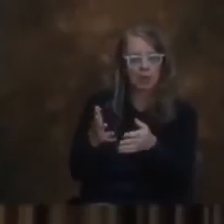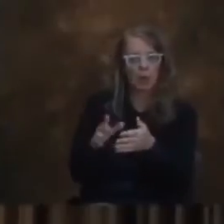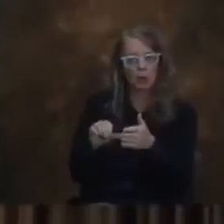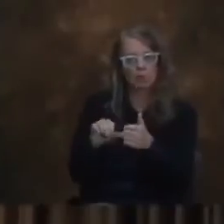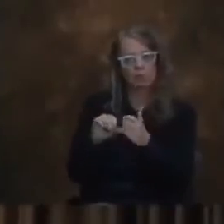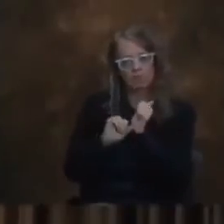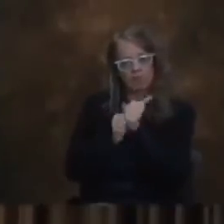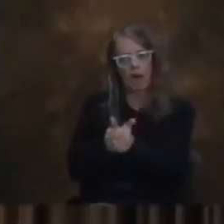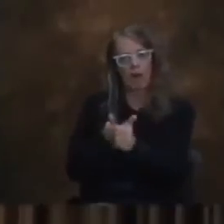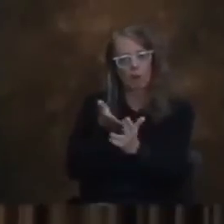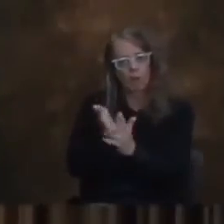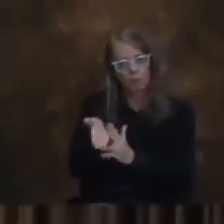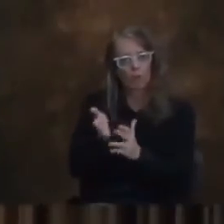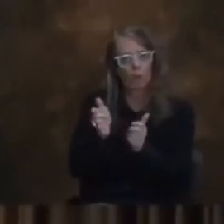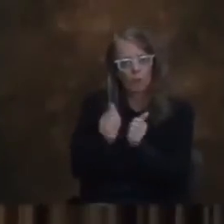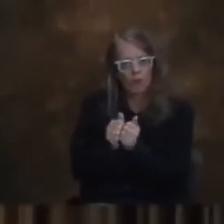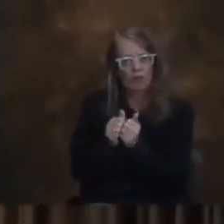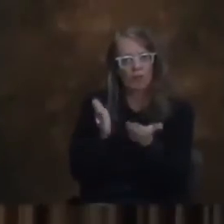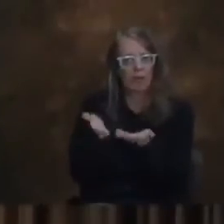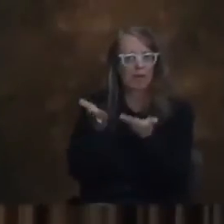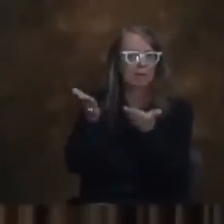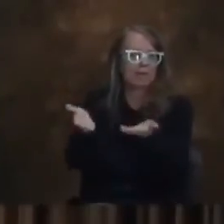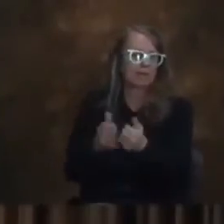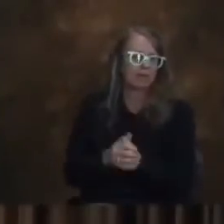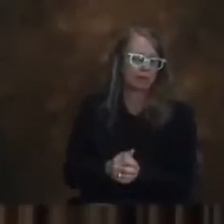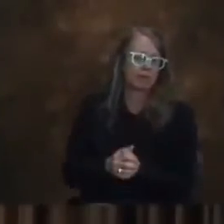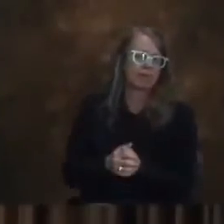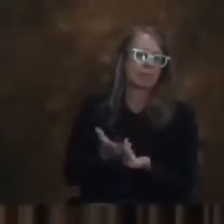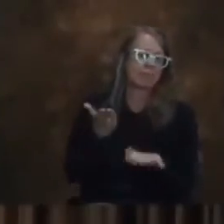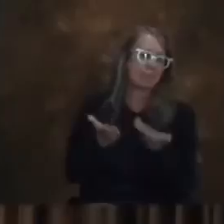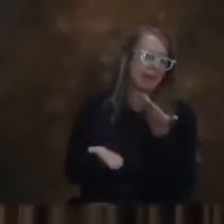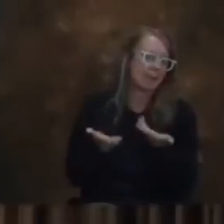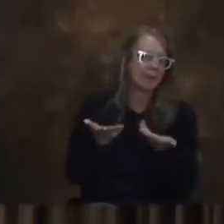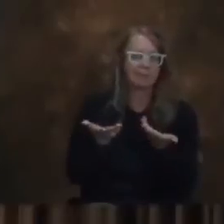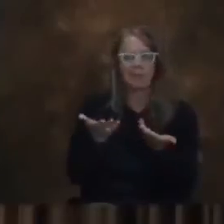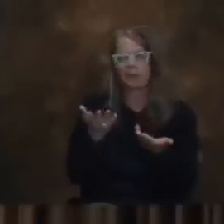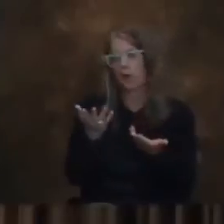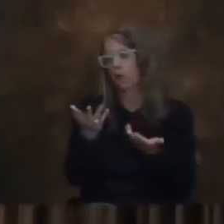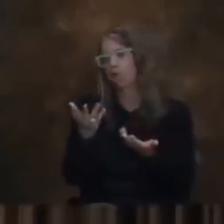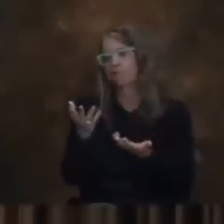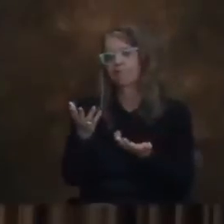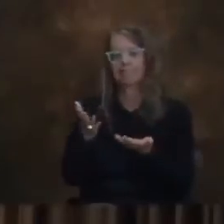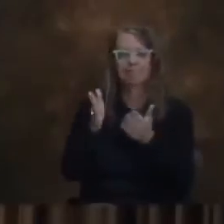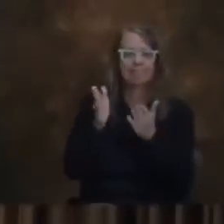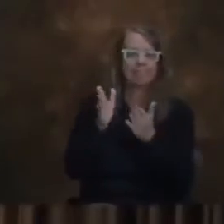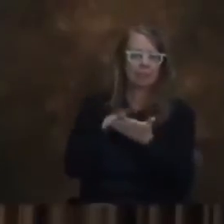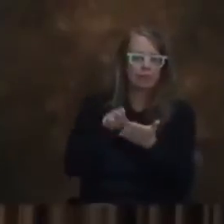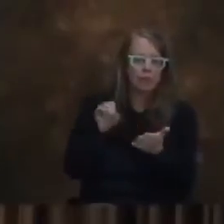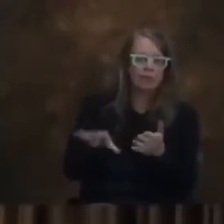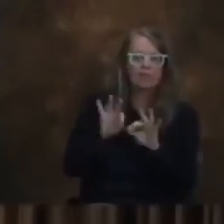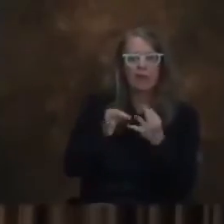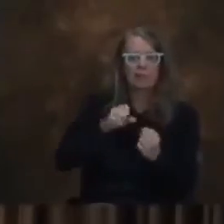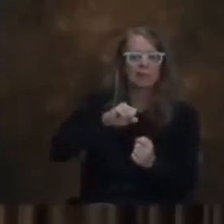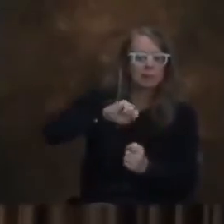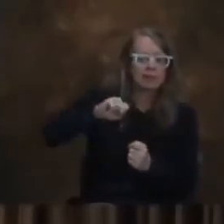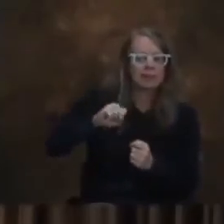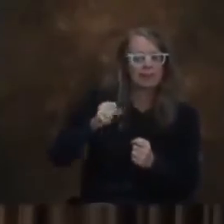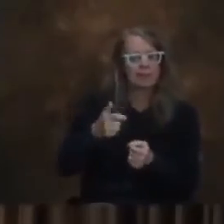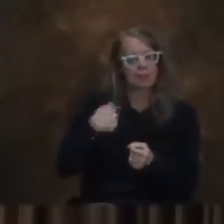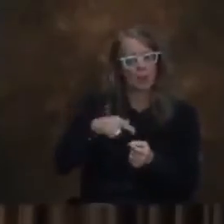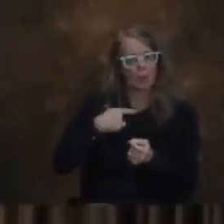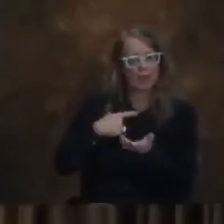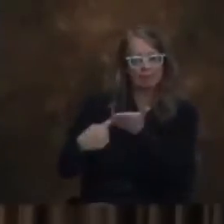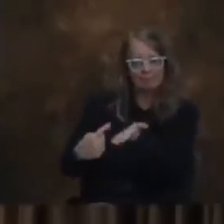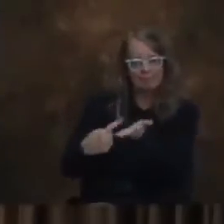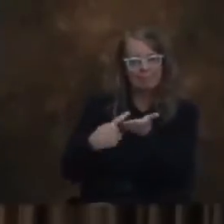recomendaciones y puedan ver un poco de retos o o hablando sobre nuevas orientaciones así que